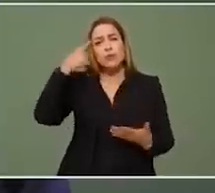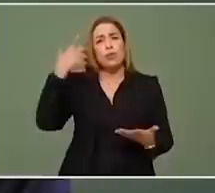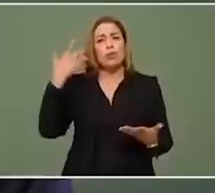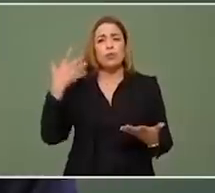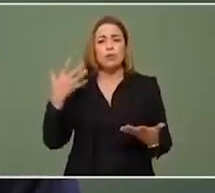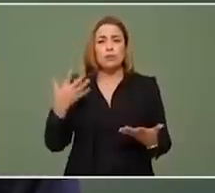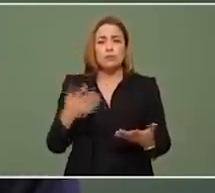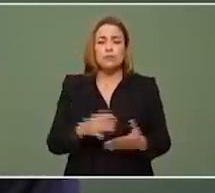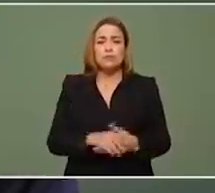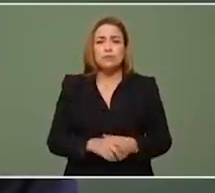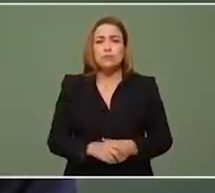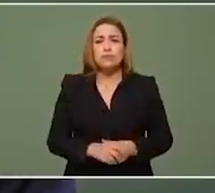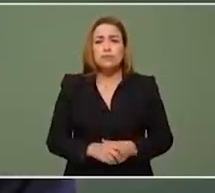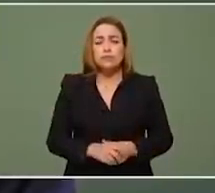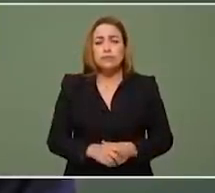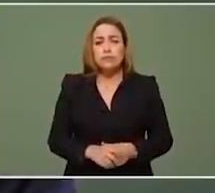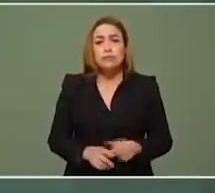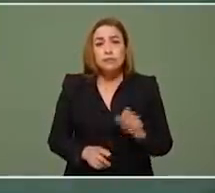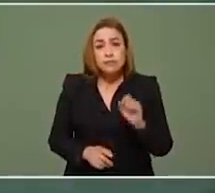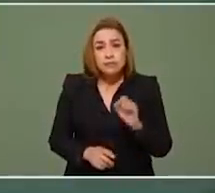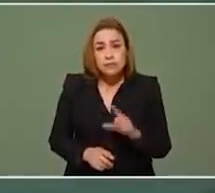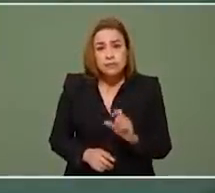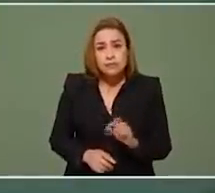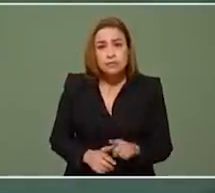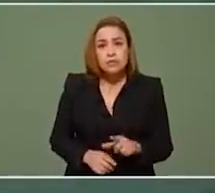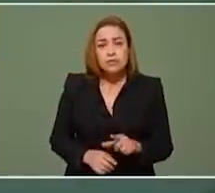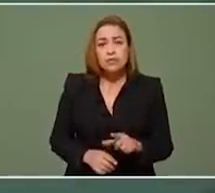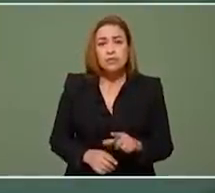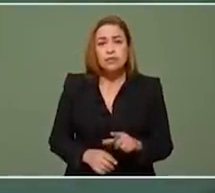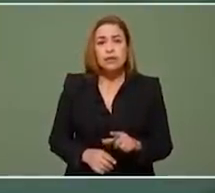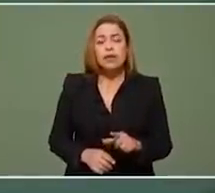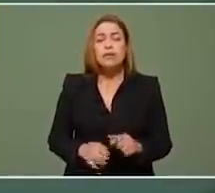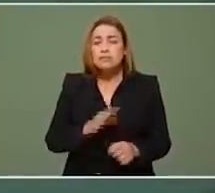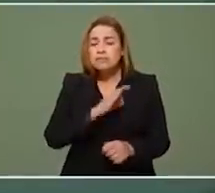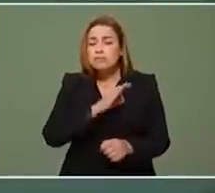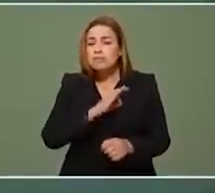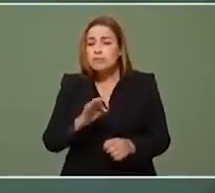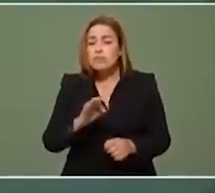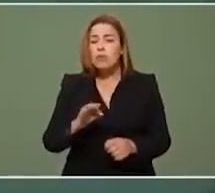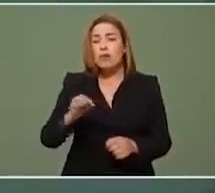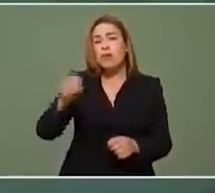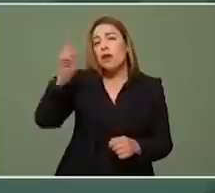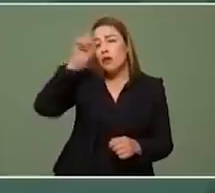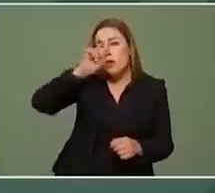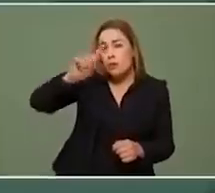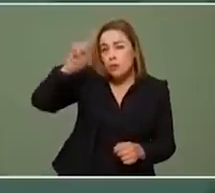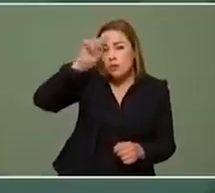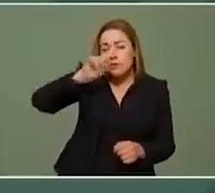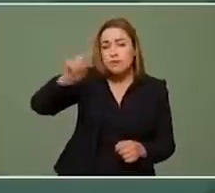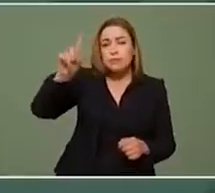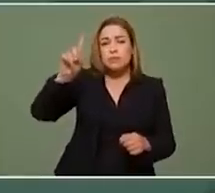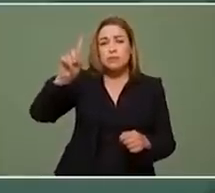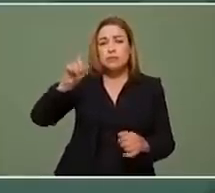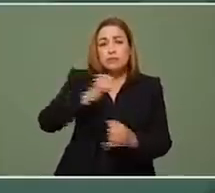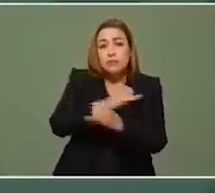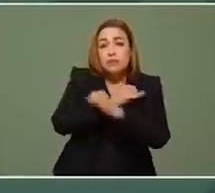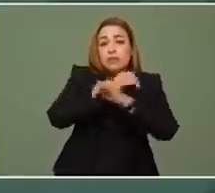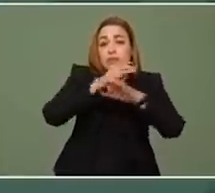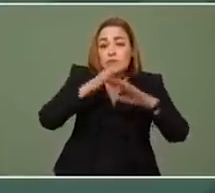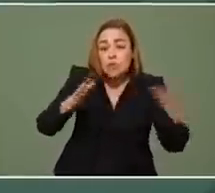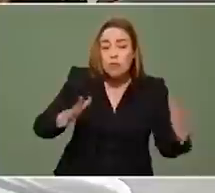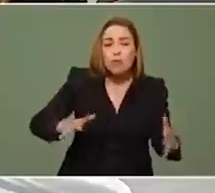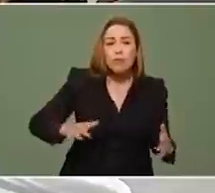y qué se informe se oriente mucho a los jóvenes